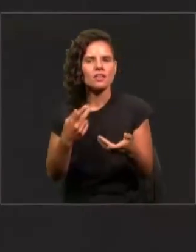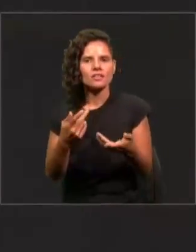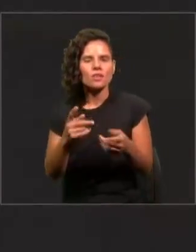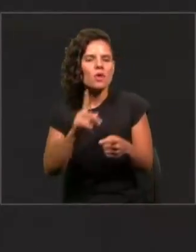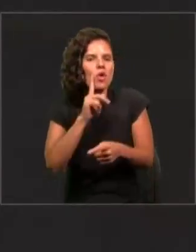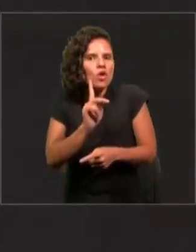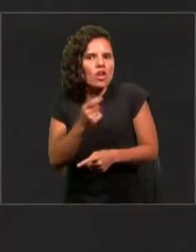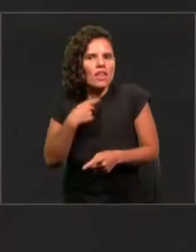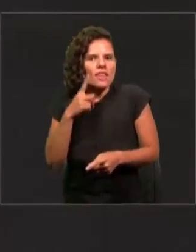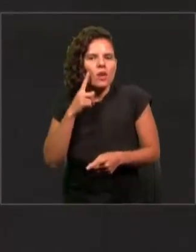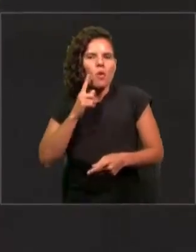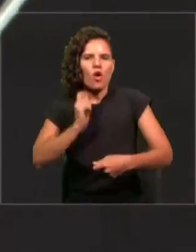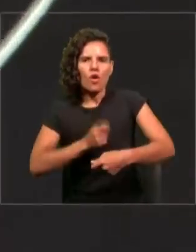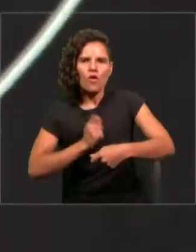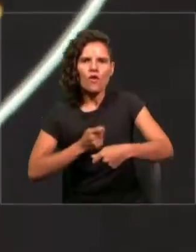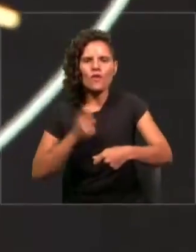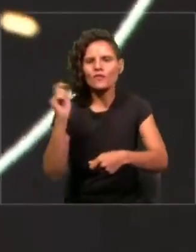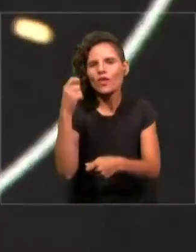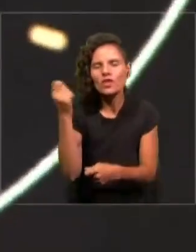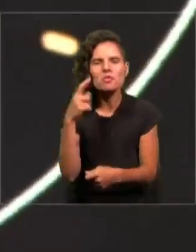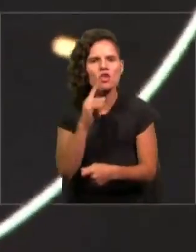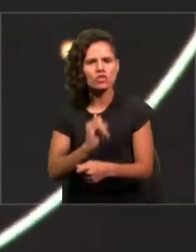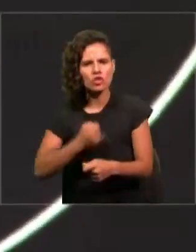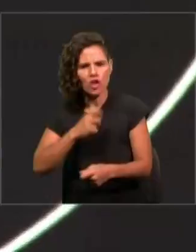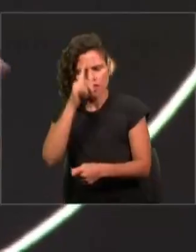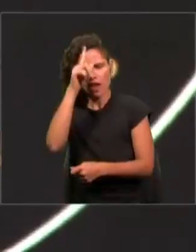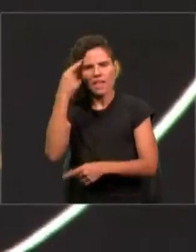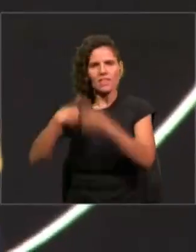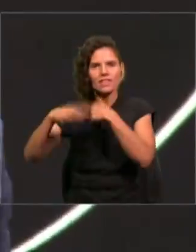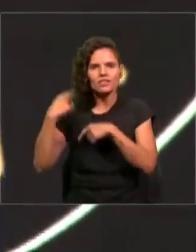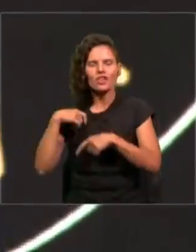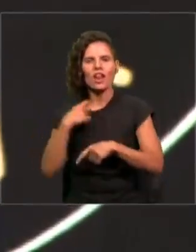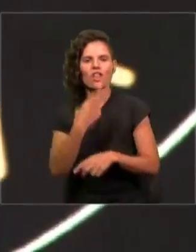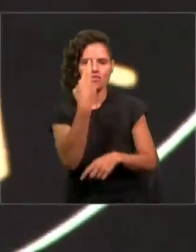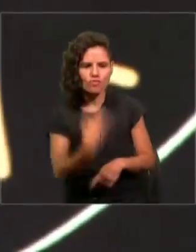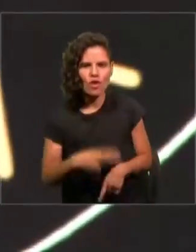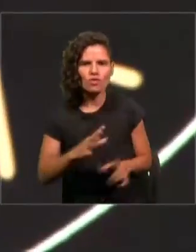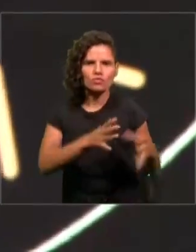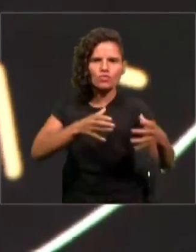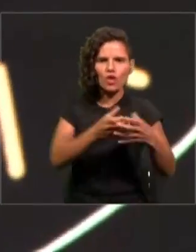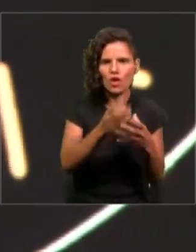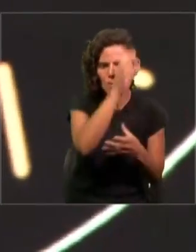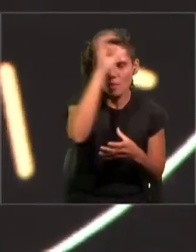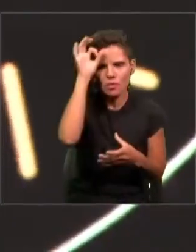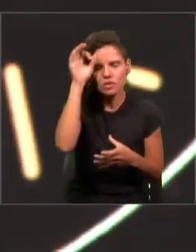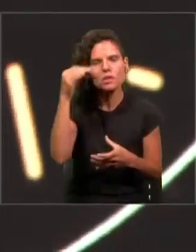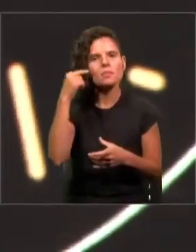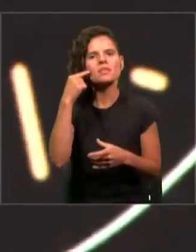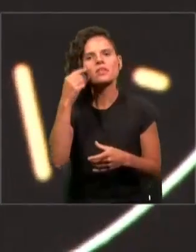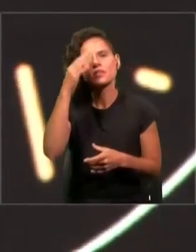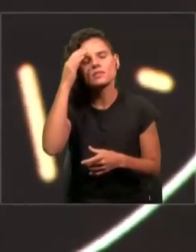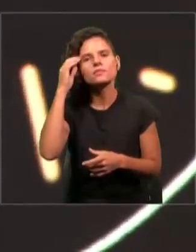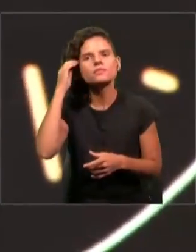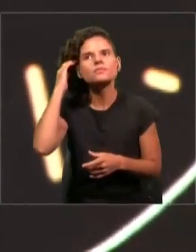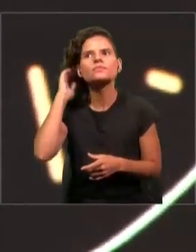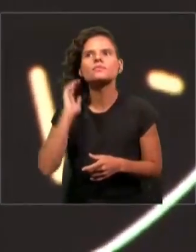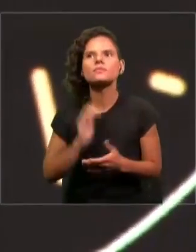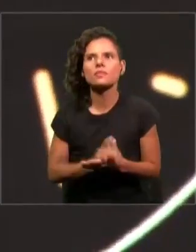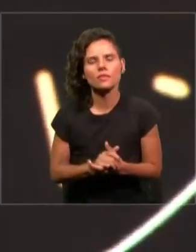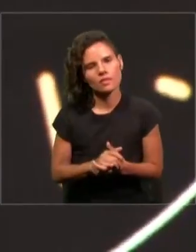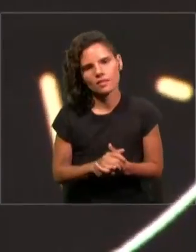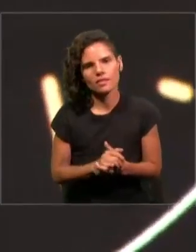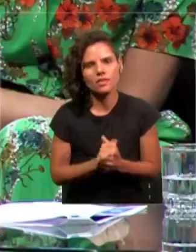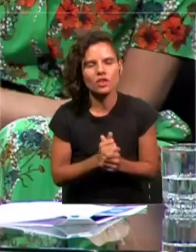de una perspectiva de los derechos políticos tradicionales en torno a las tradiciones y costumbres, la perspectiva thompsiana, por ocupar un concepto de un referente